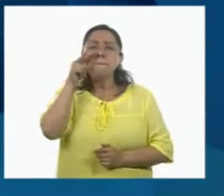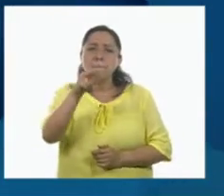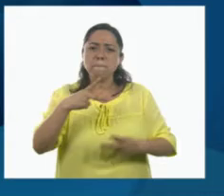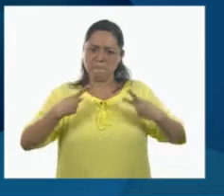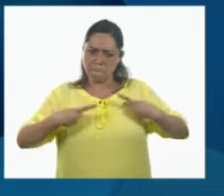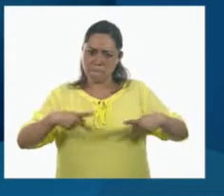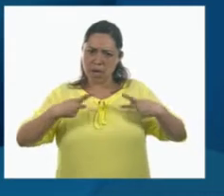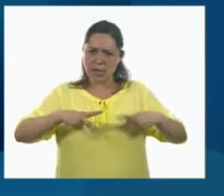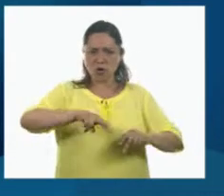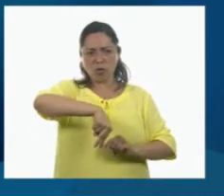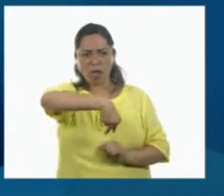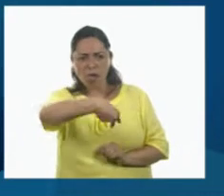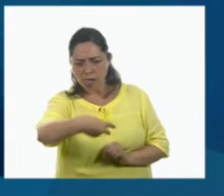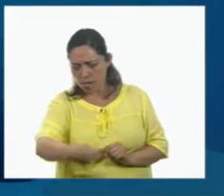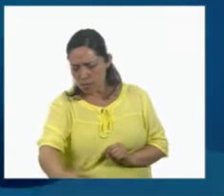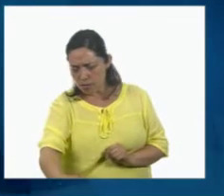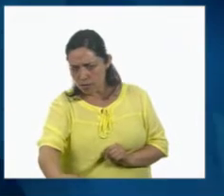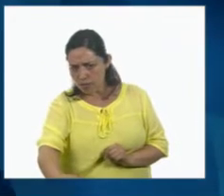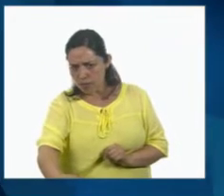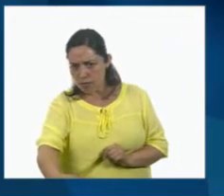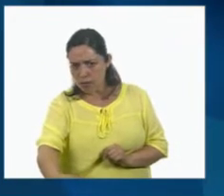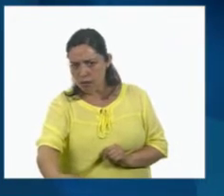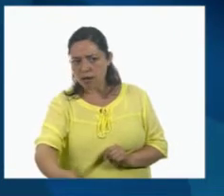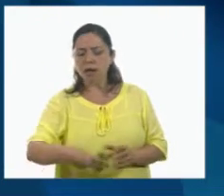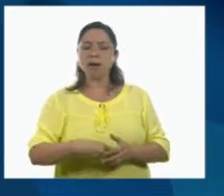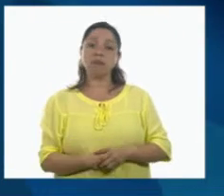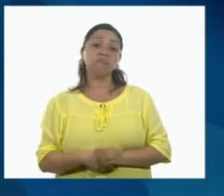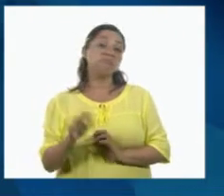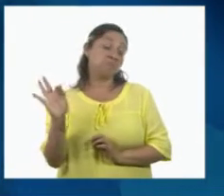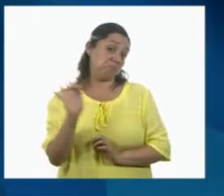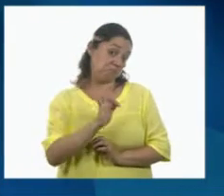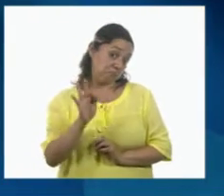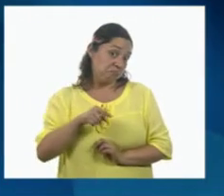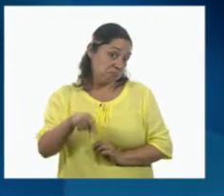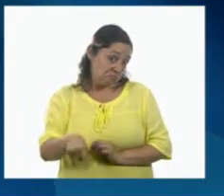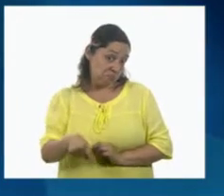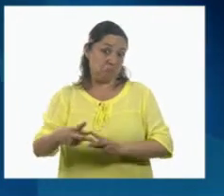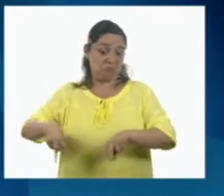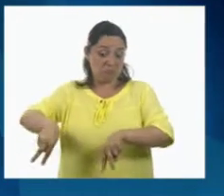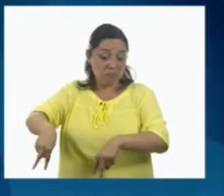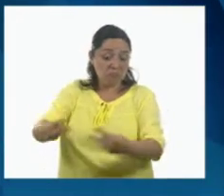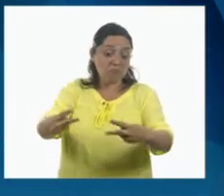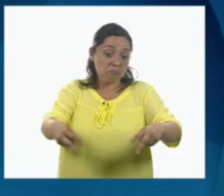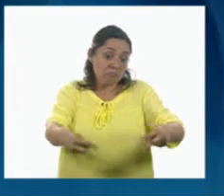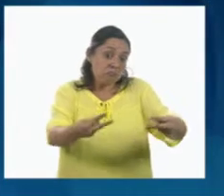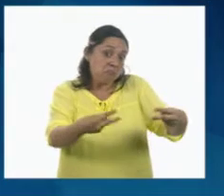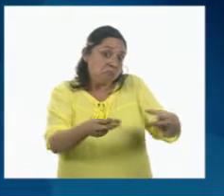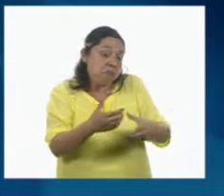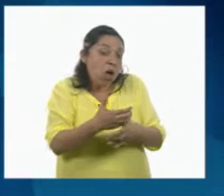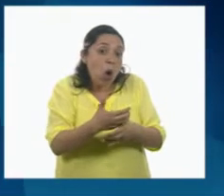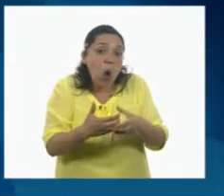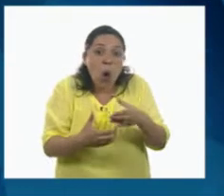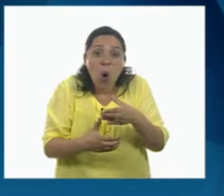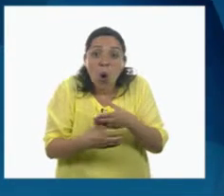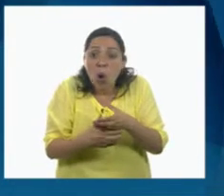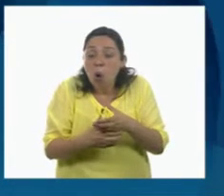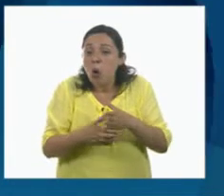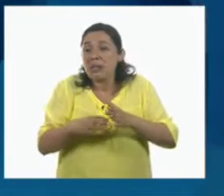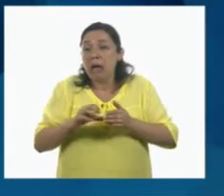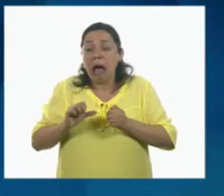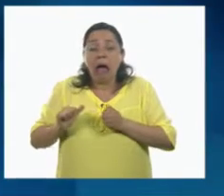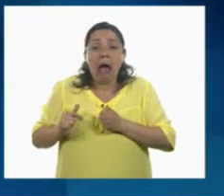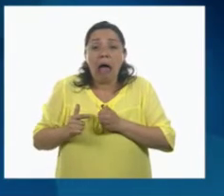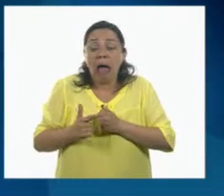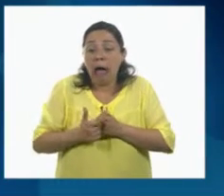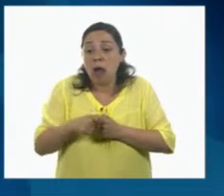está tirada en el suelo. Probablemente él esté vendiendo algún producto que hizo,